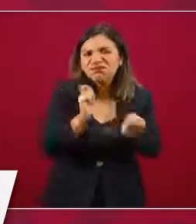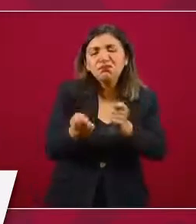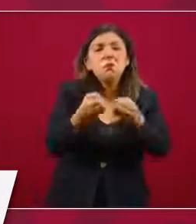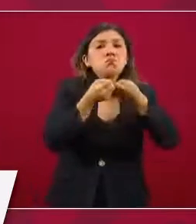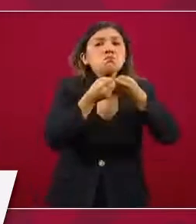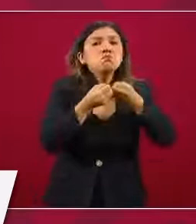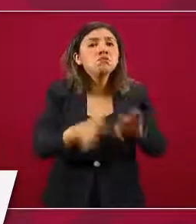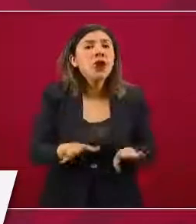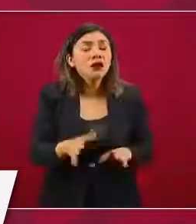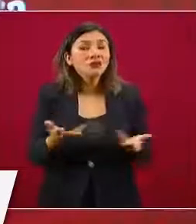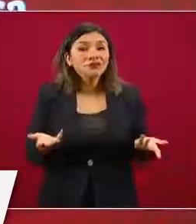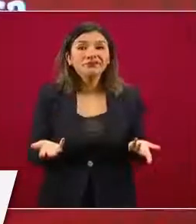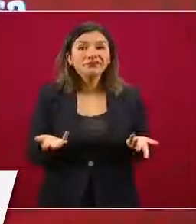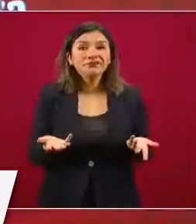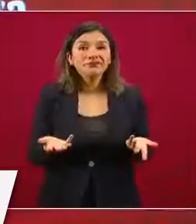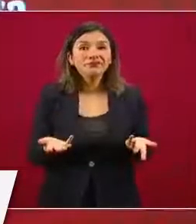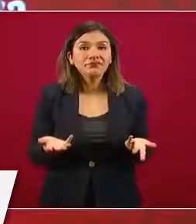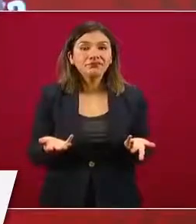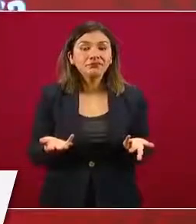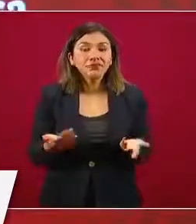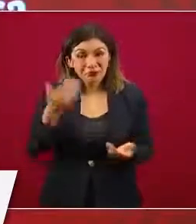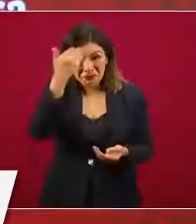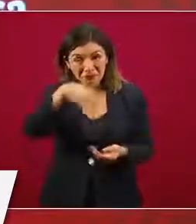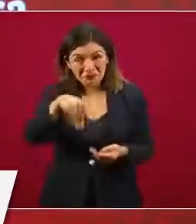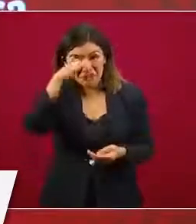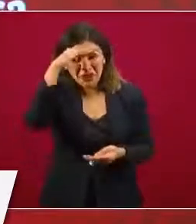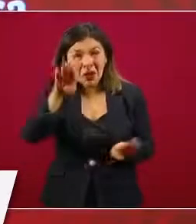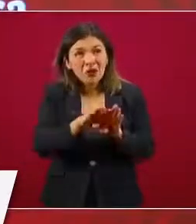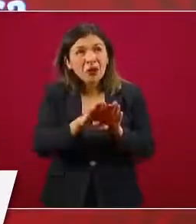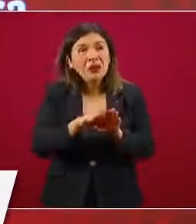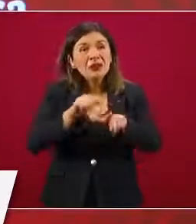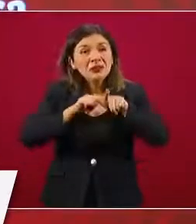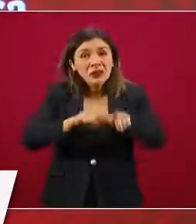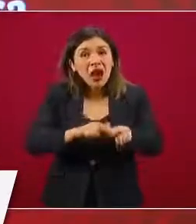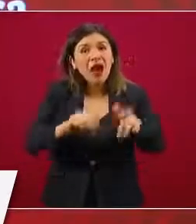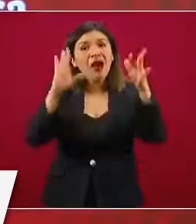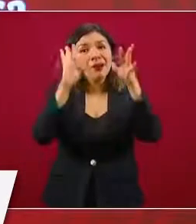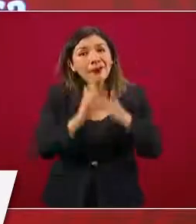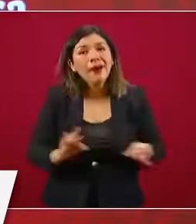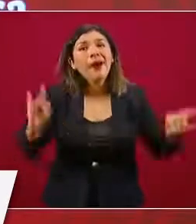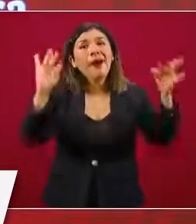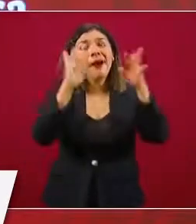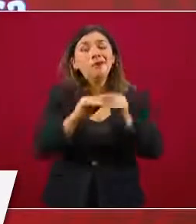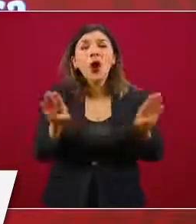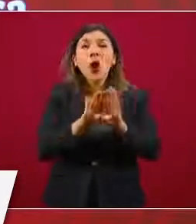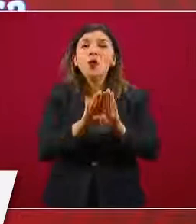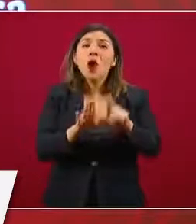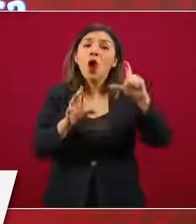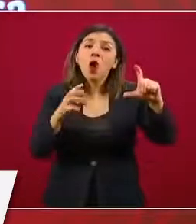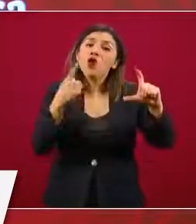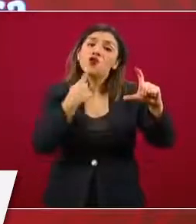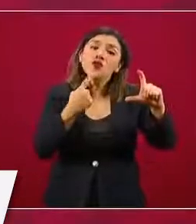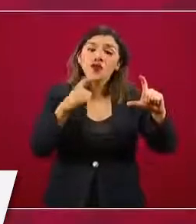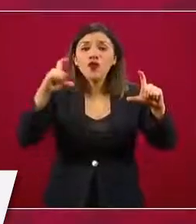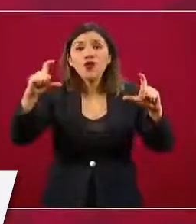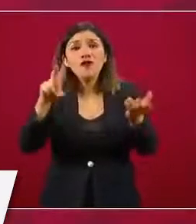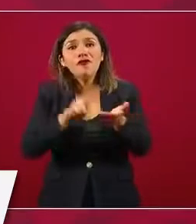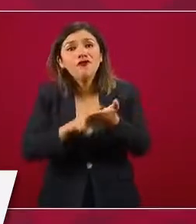Entonces, imagínense seguir hablando del círculo rojo y del círculo verde,